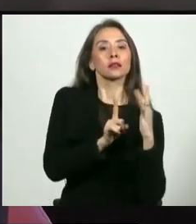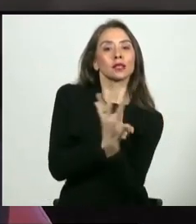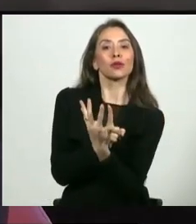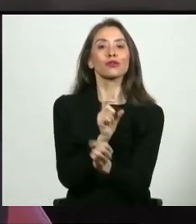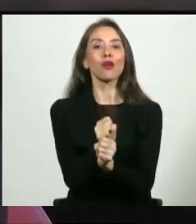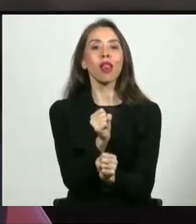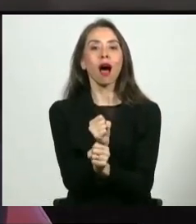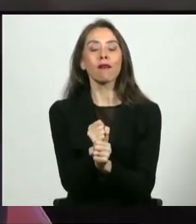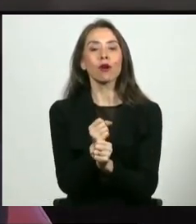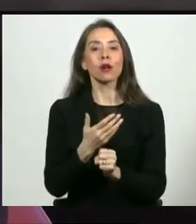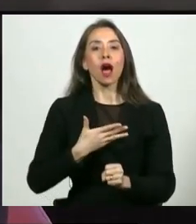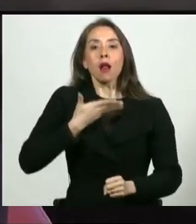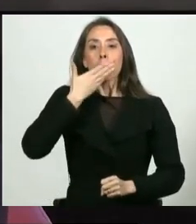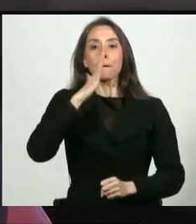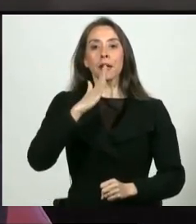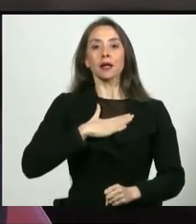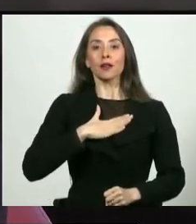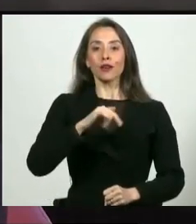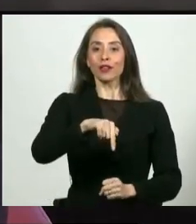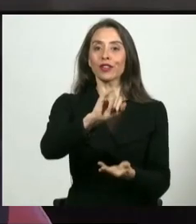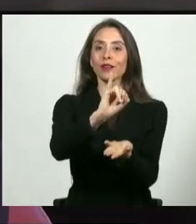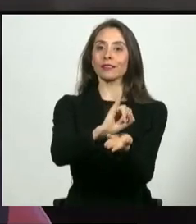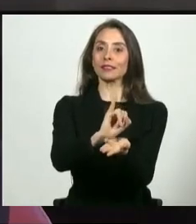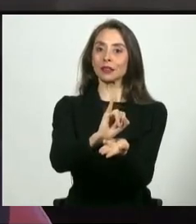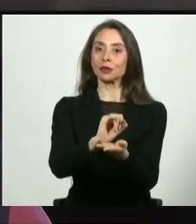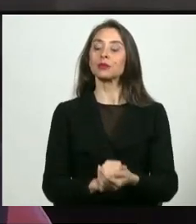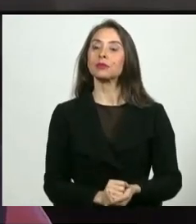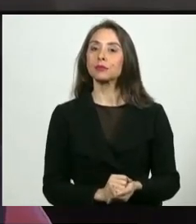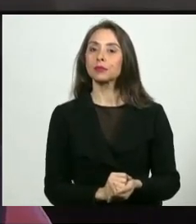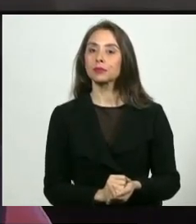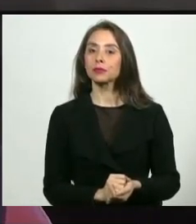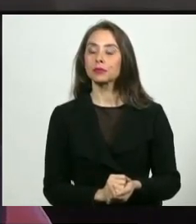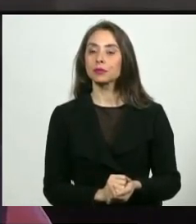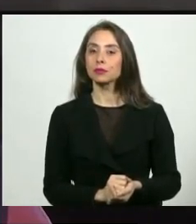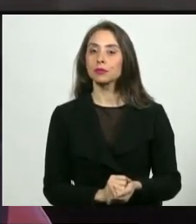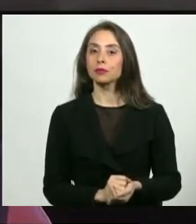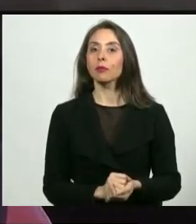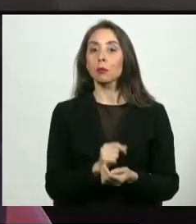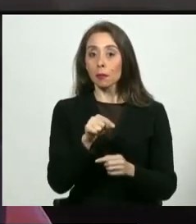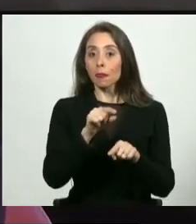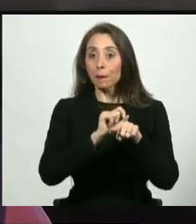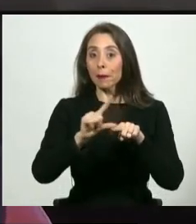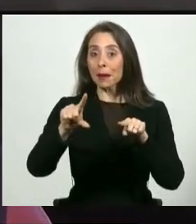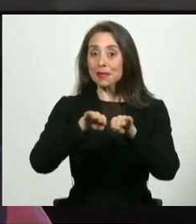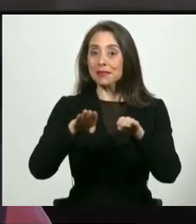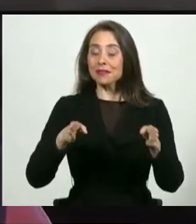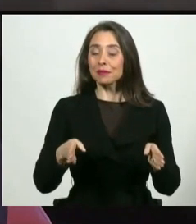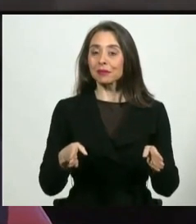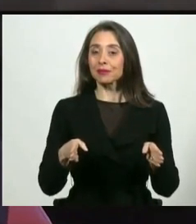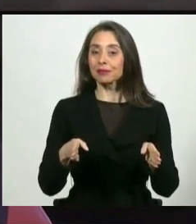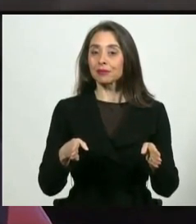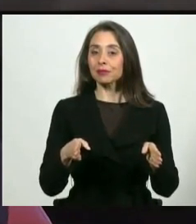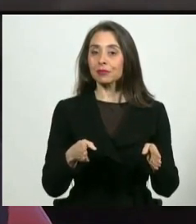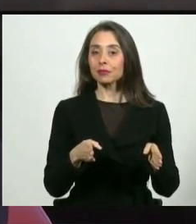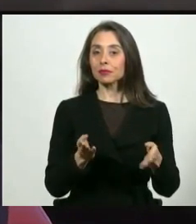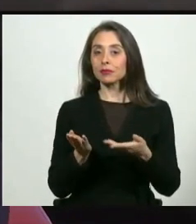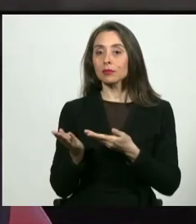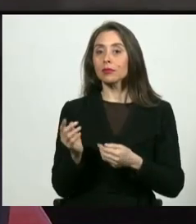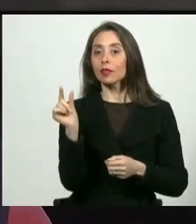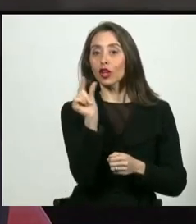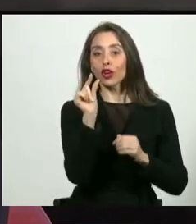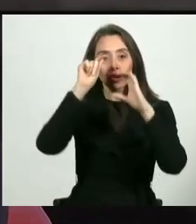todo enriquezca a la propia institución. Para dar inicio a esta mesa, los dejamos con un